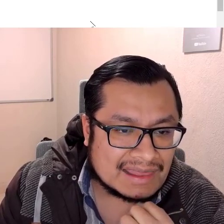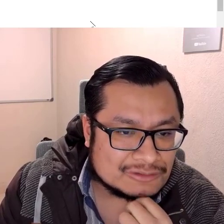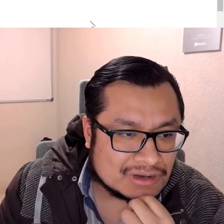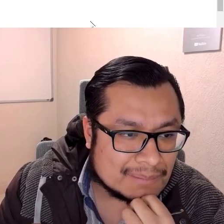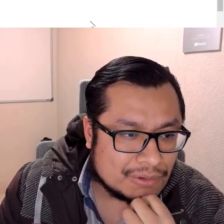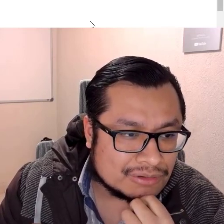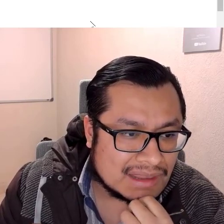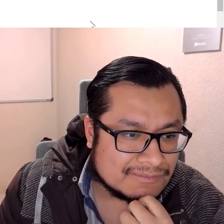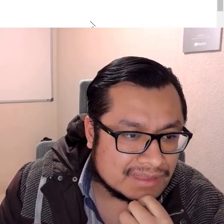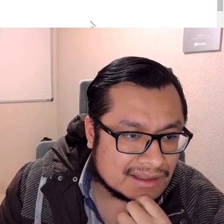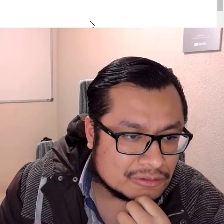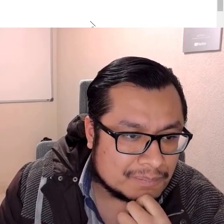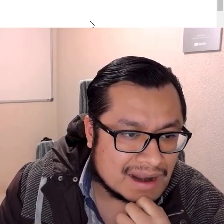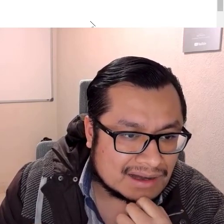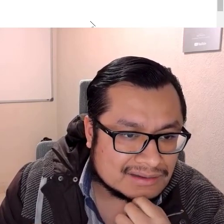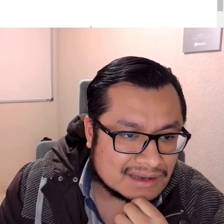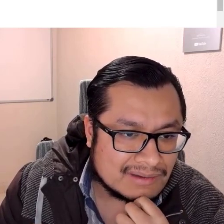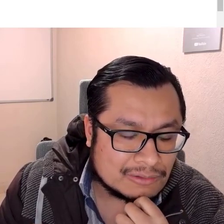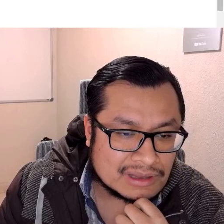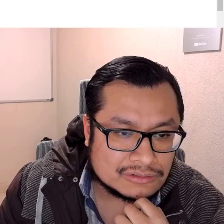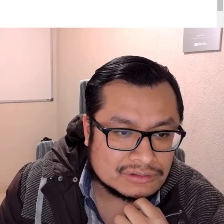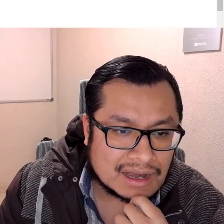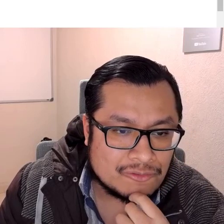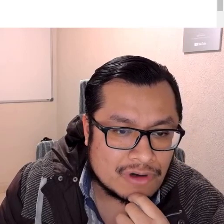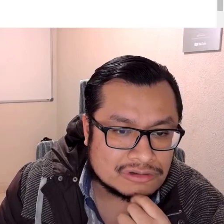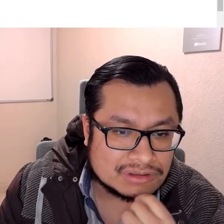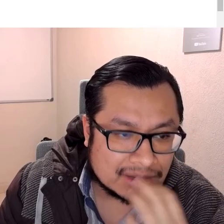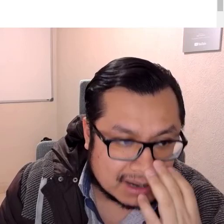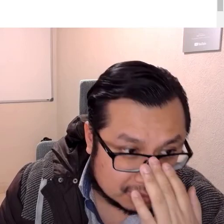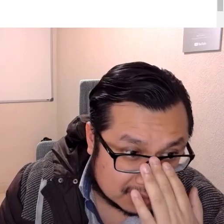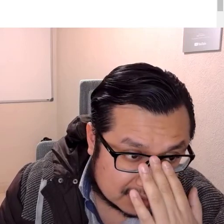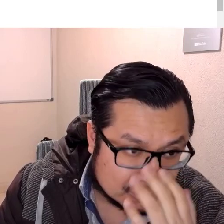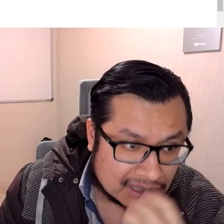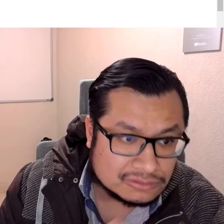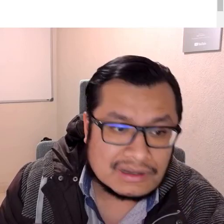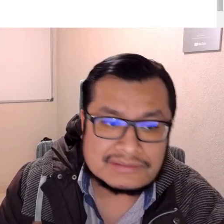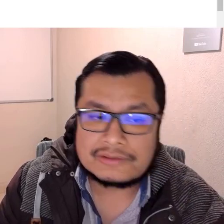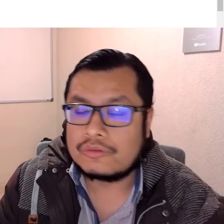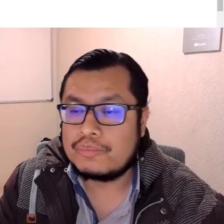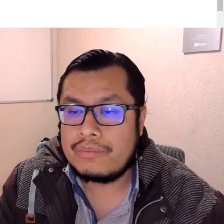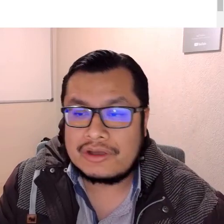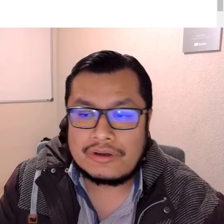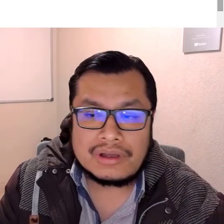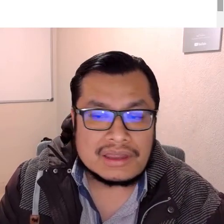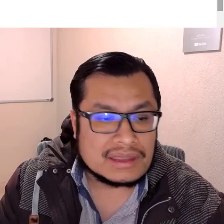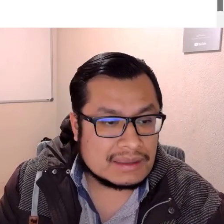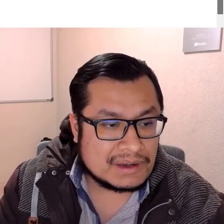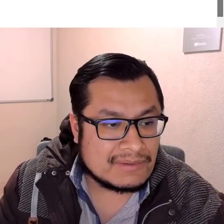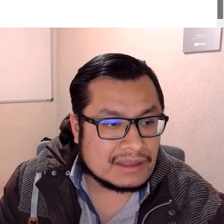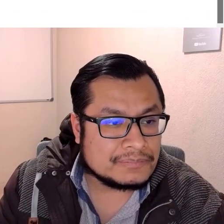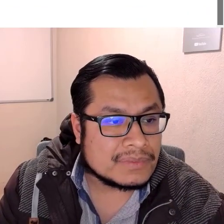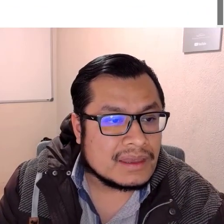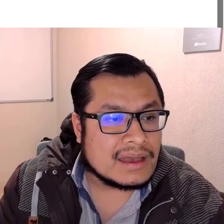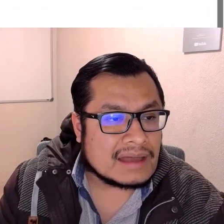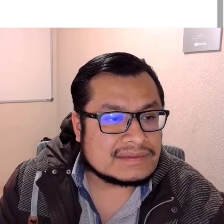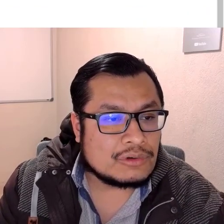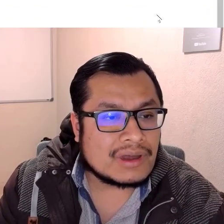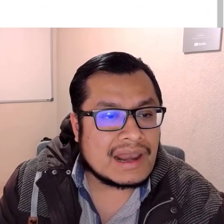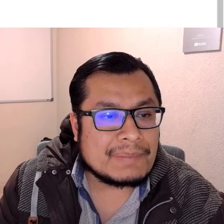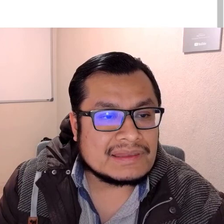agradeció el apoyo de la federación para realizar la vacunación de refuerzo a los trabajadores de la educación del sector público y privado